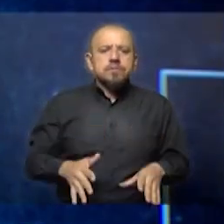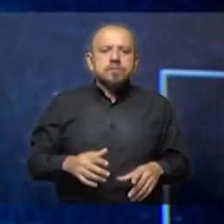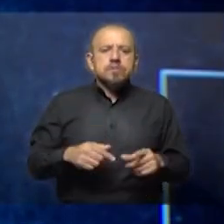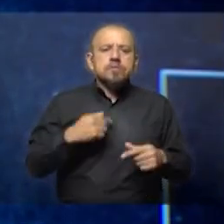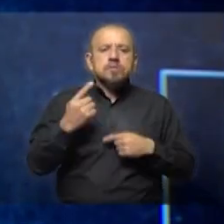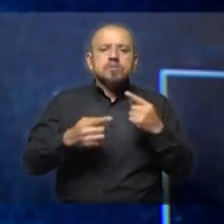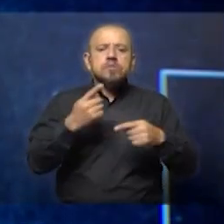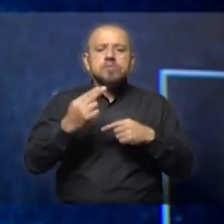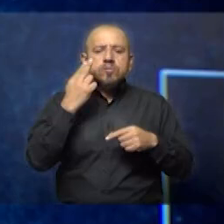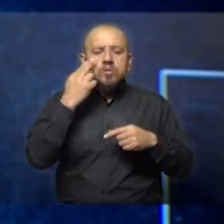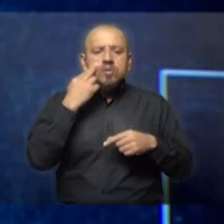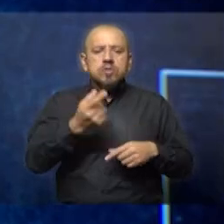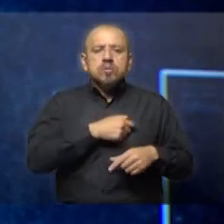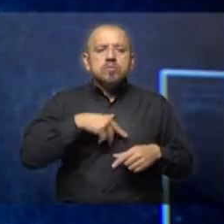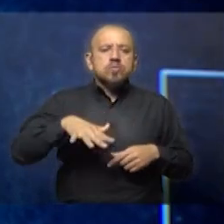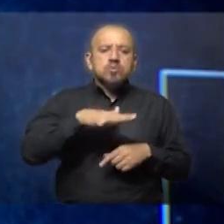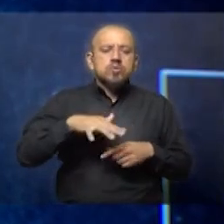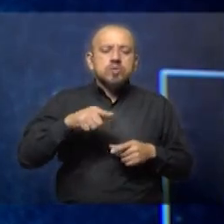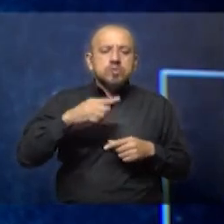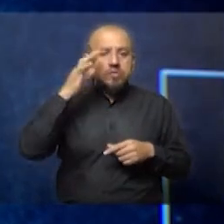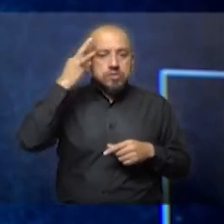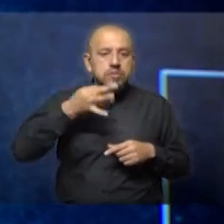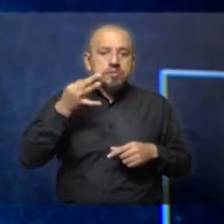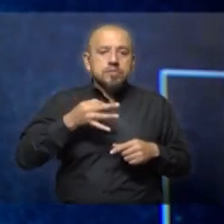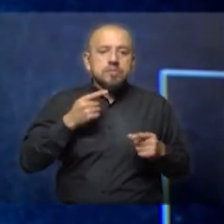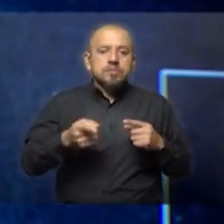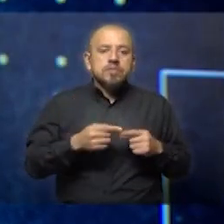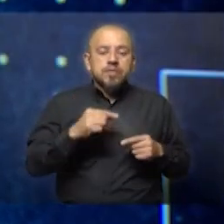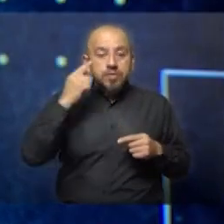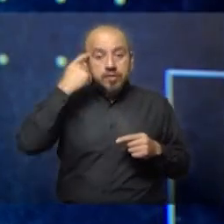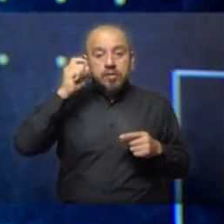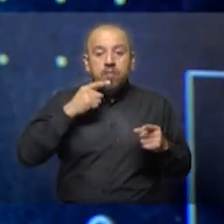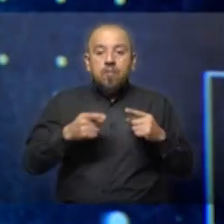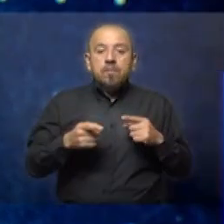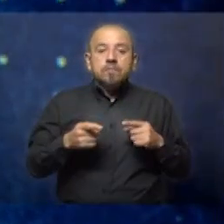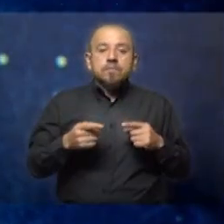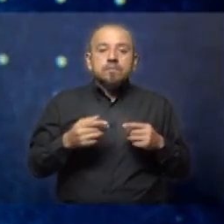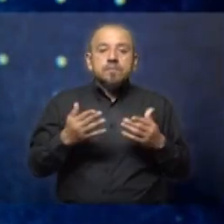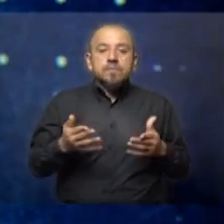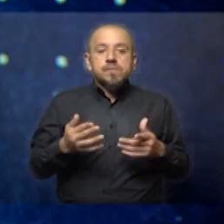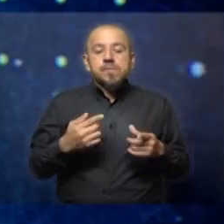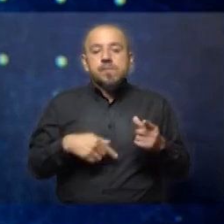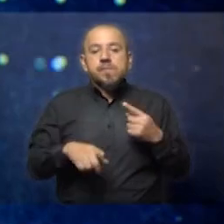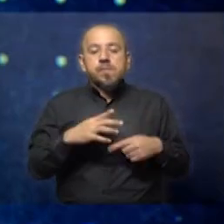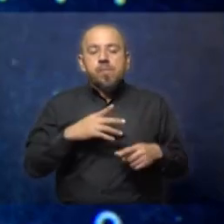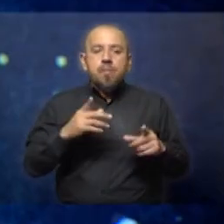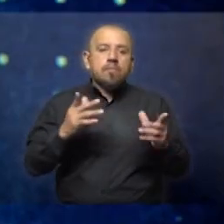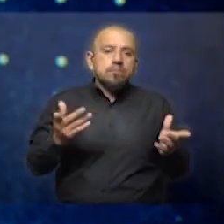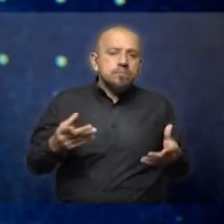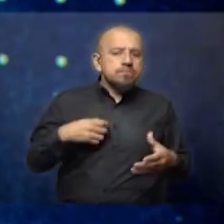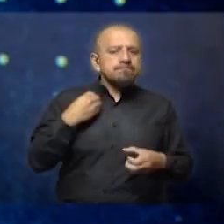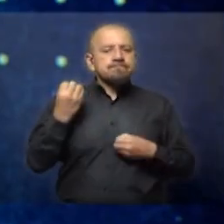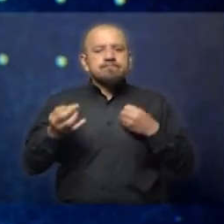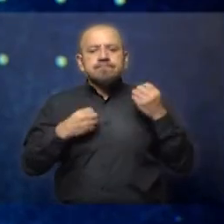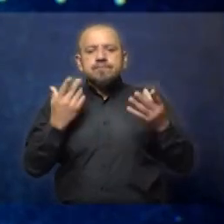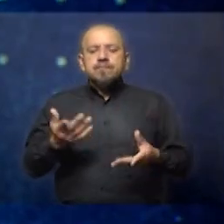de los problemas sociales que se enfrentan en realidad el conjunto de ideas suele ser conducente el liberador ayuda